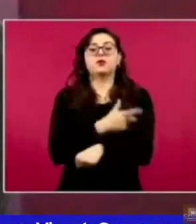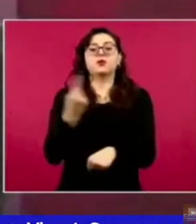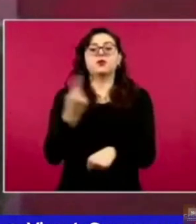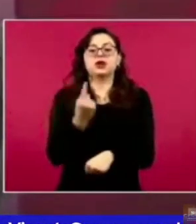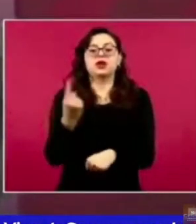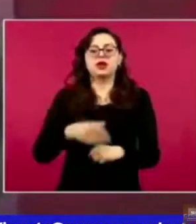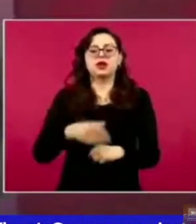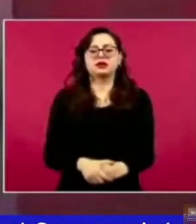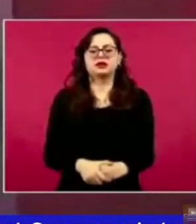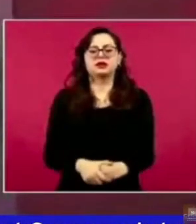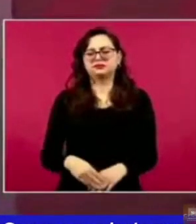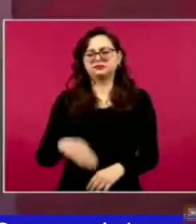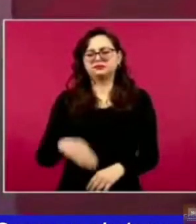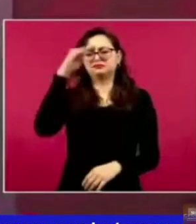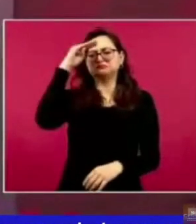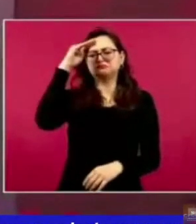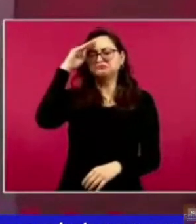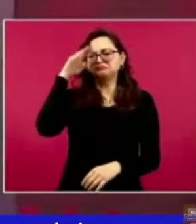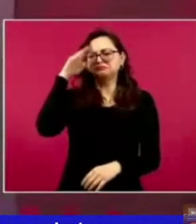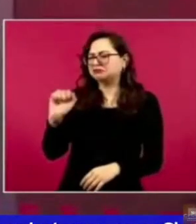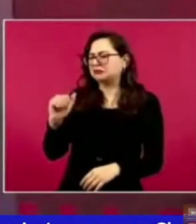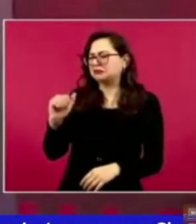iba a ser igual,